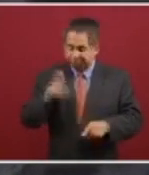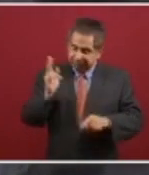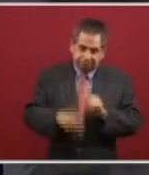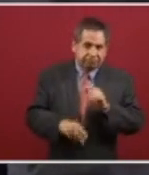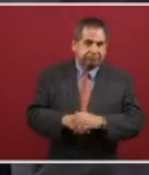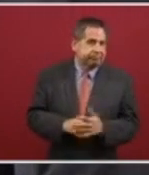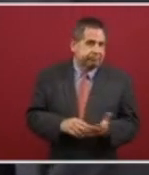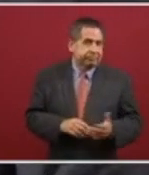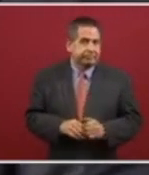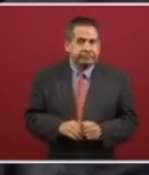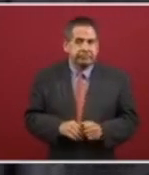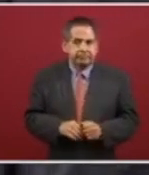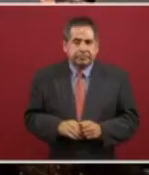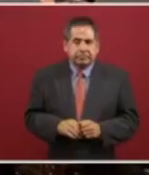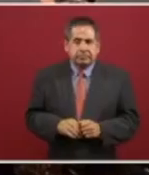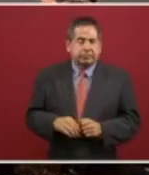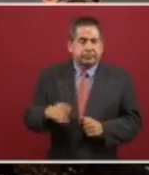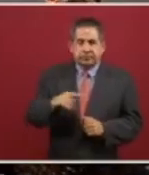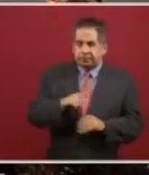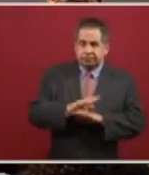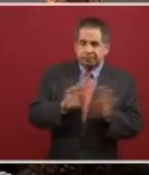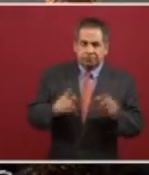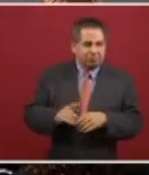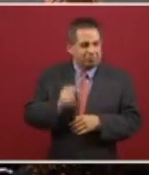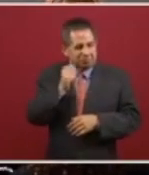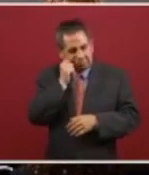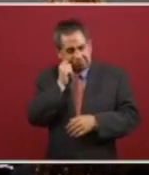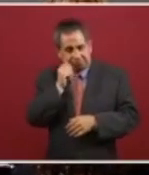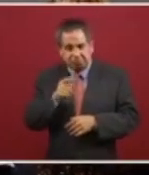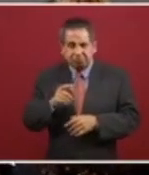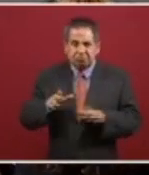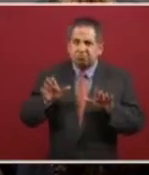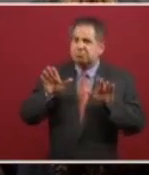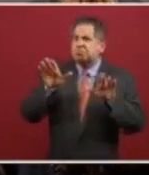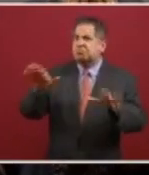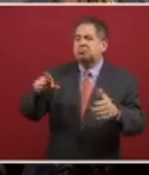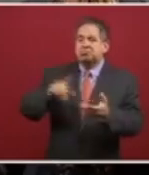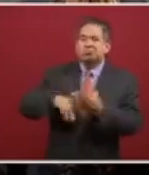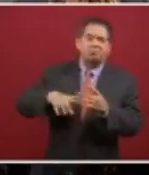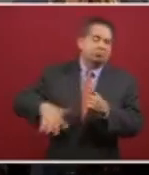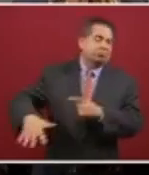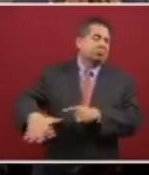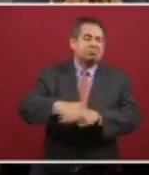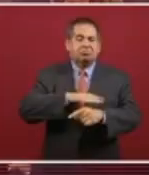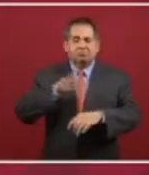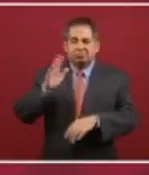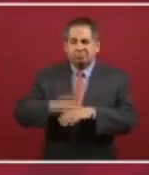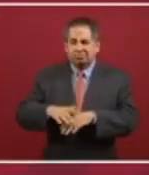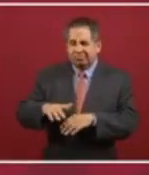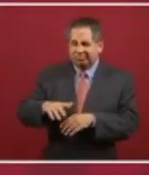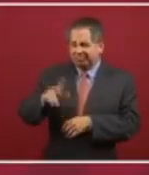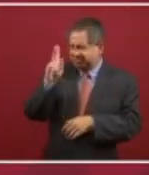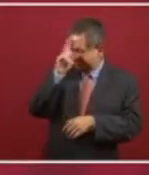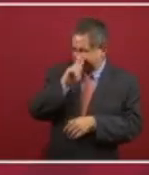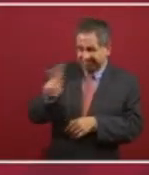y no les importaba que se iba a hacer el aeropuerto en la zona más baja